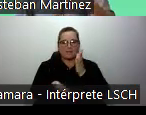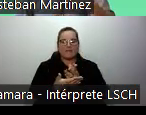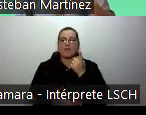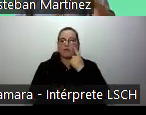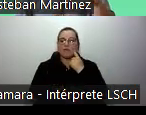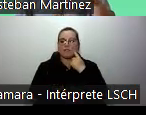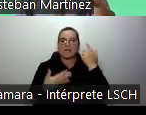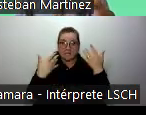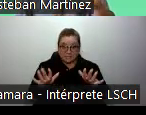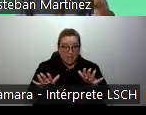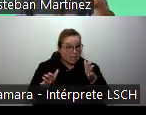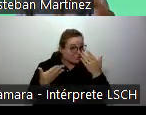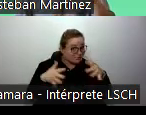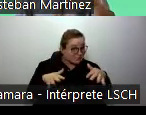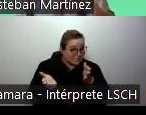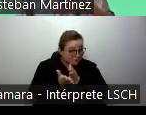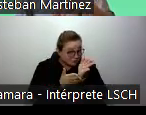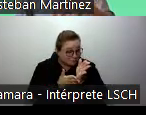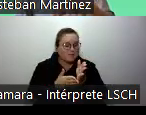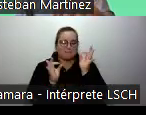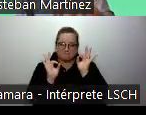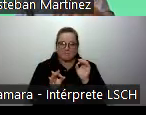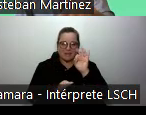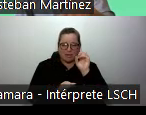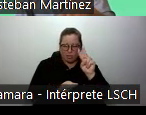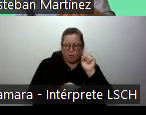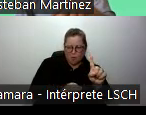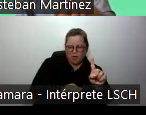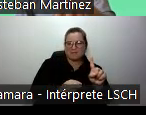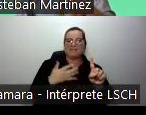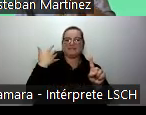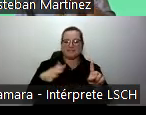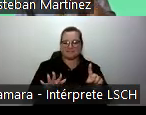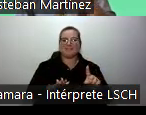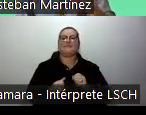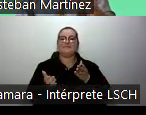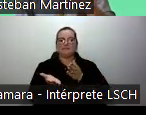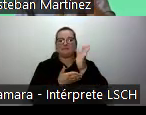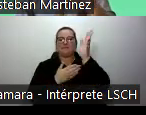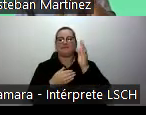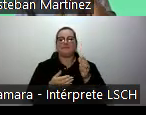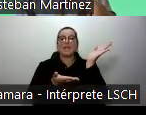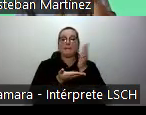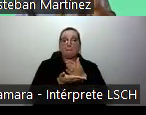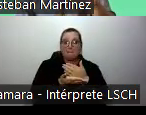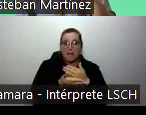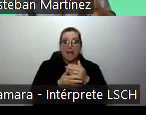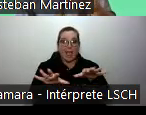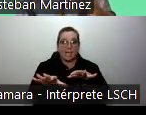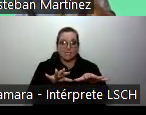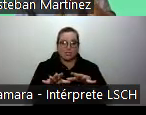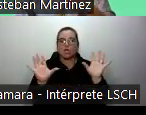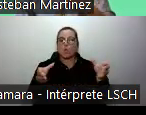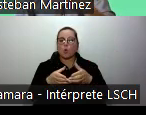lista están listo están lista partim en 3 2 1 démosle Miren el plan de acción es un conjunto de